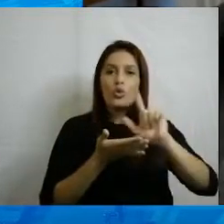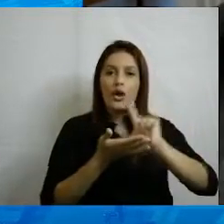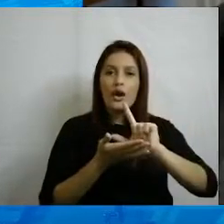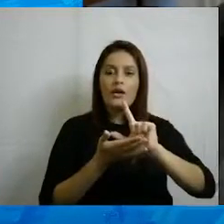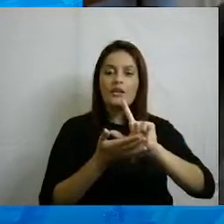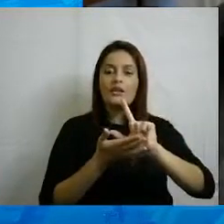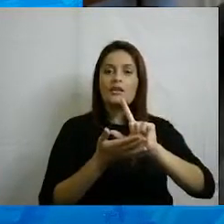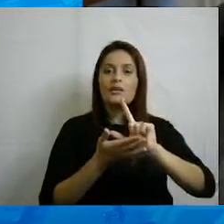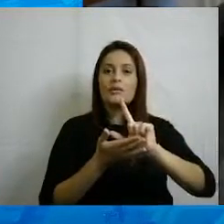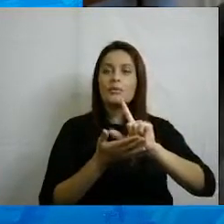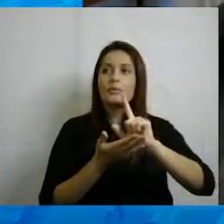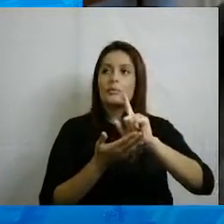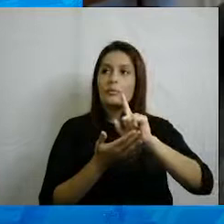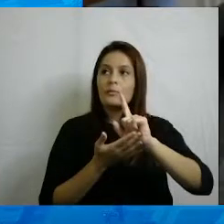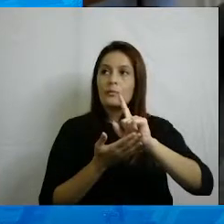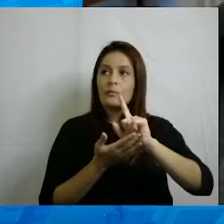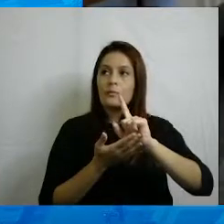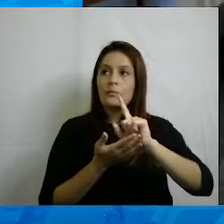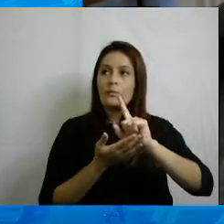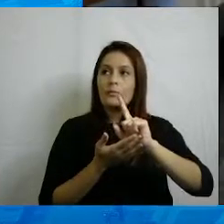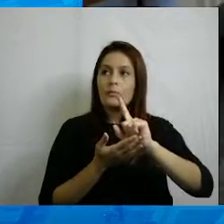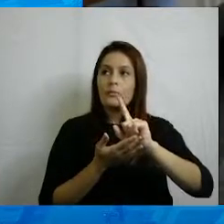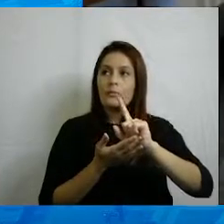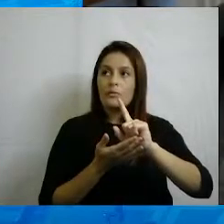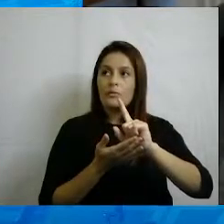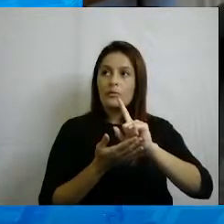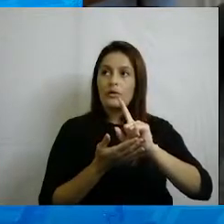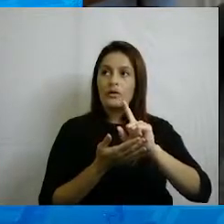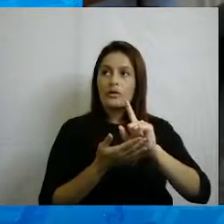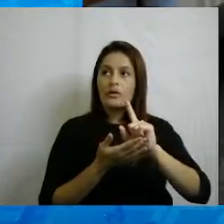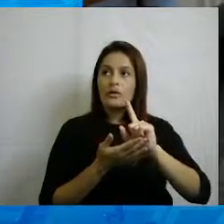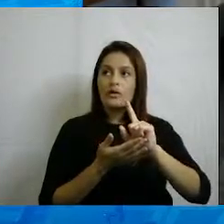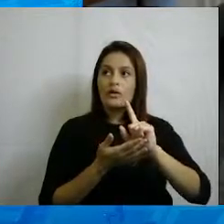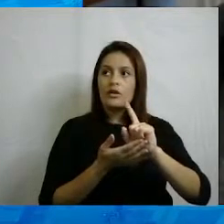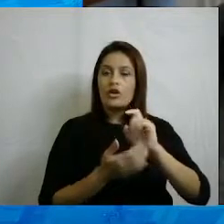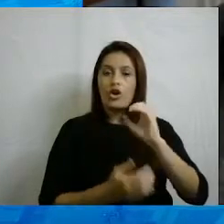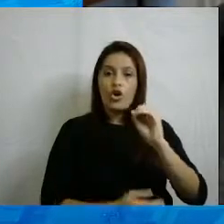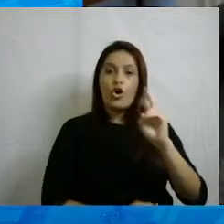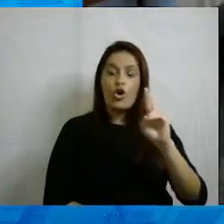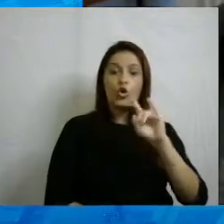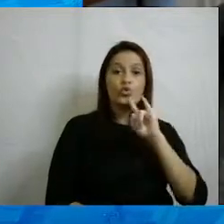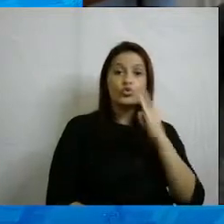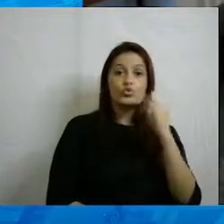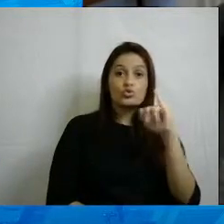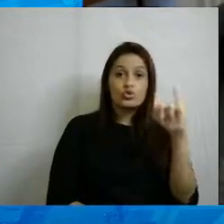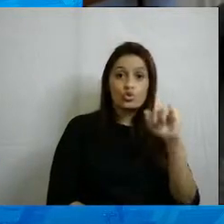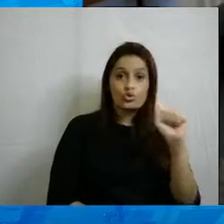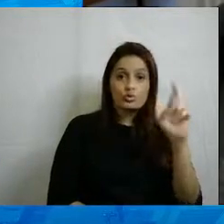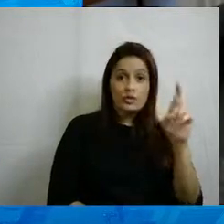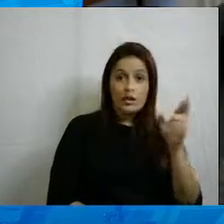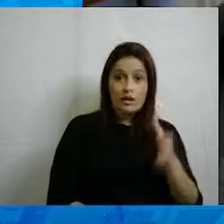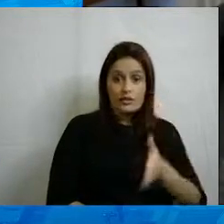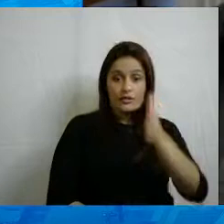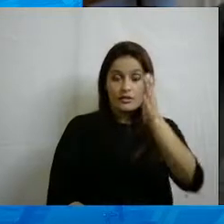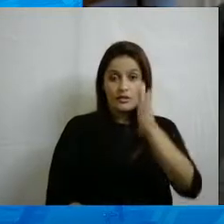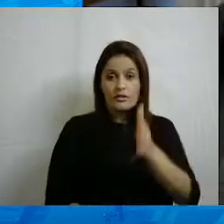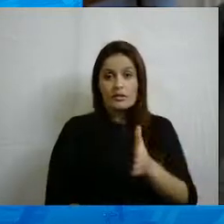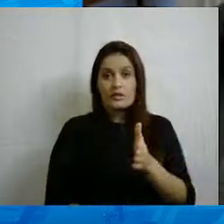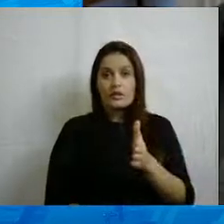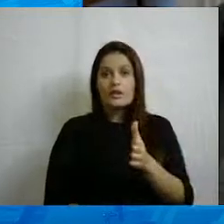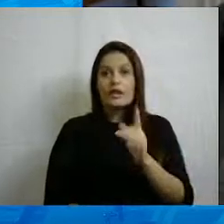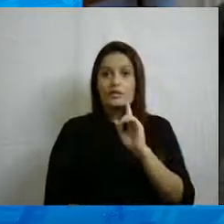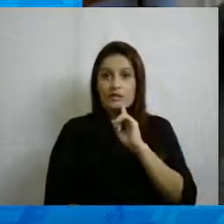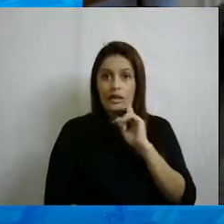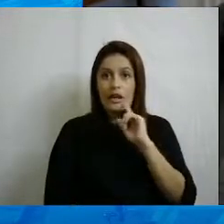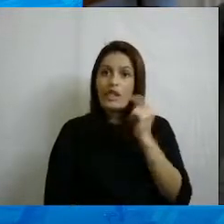justos. Disculpando la expresión, es hacerle la competencia a Ortúzar, porque ustedes saben que el monopolio está en Ortúzar y ellos